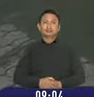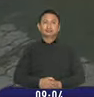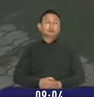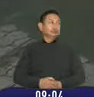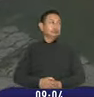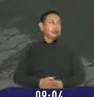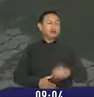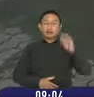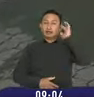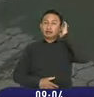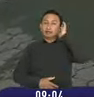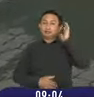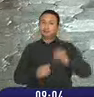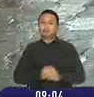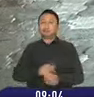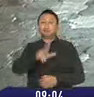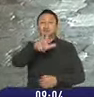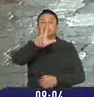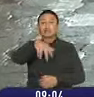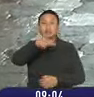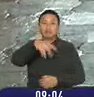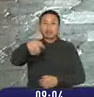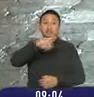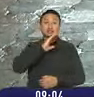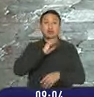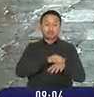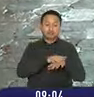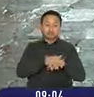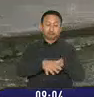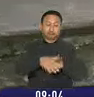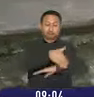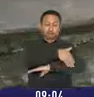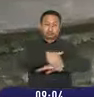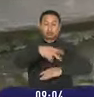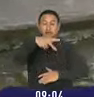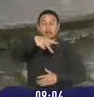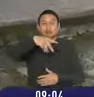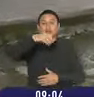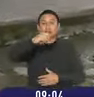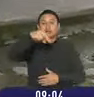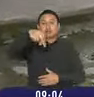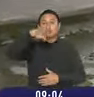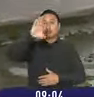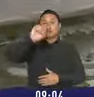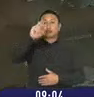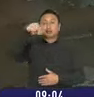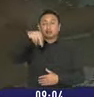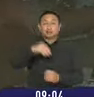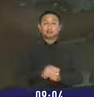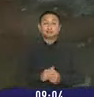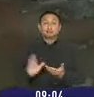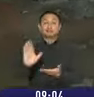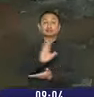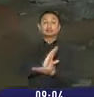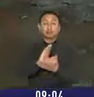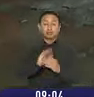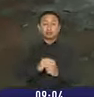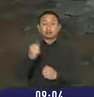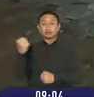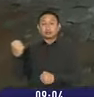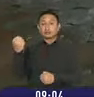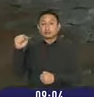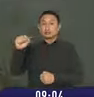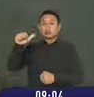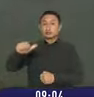tres meses exactamente lleva esta fuga de agua sobre la calle Miguel Pontón y Siux, en el barrio Santa Anita 2, al sur de Quito.